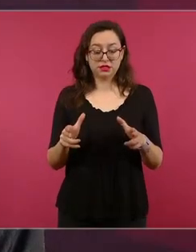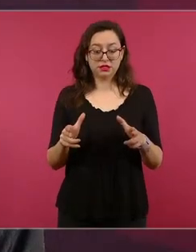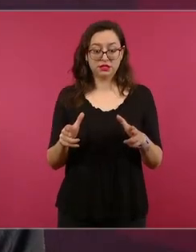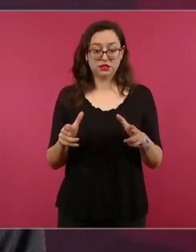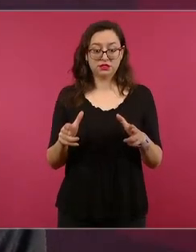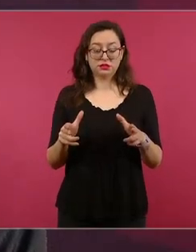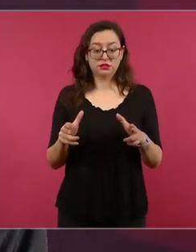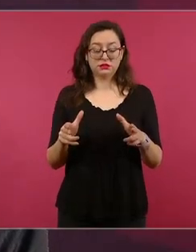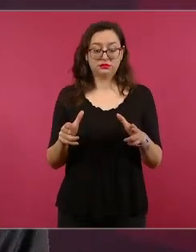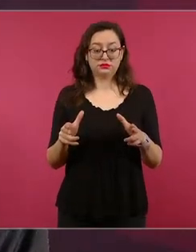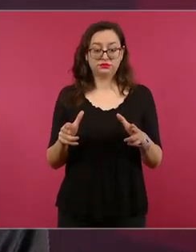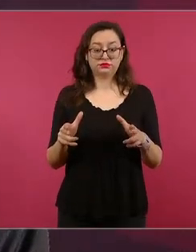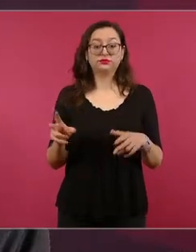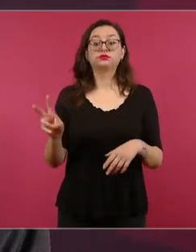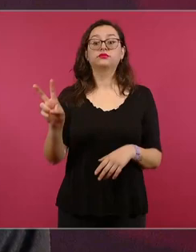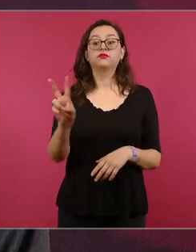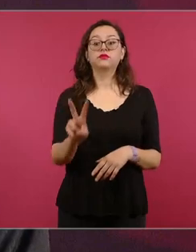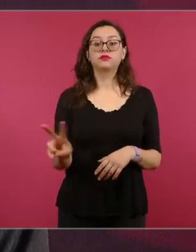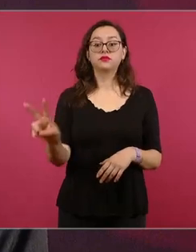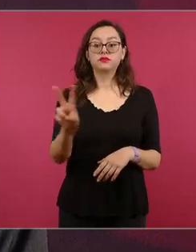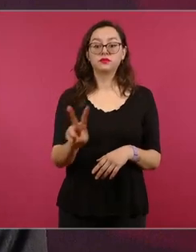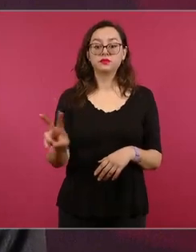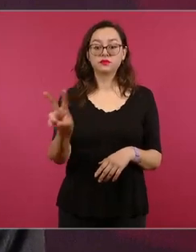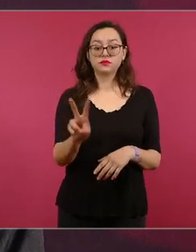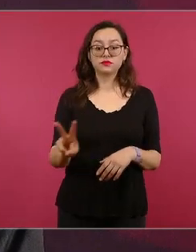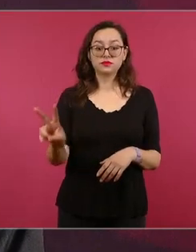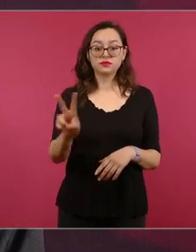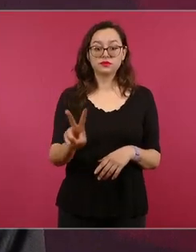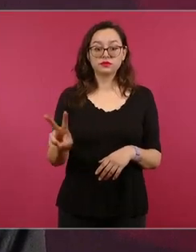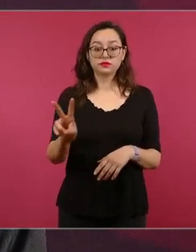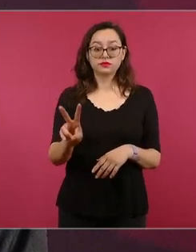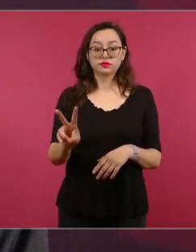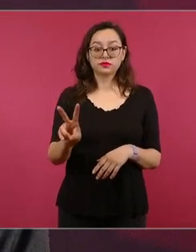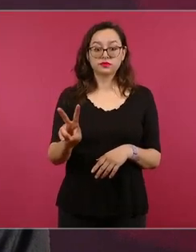el viernes